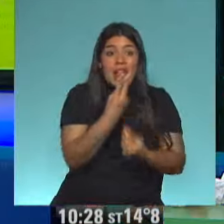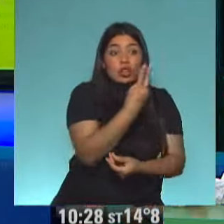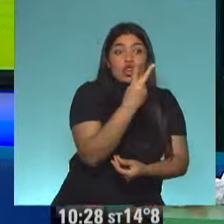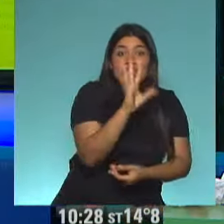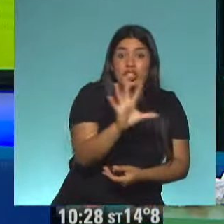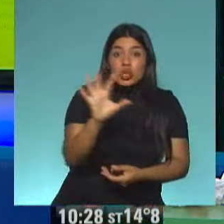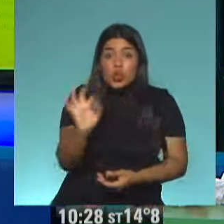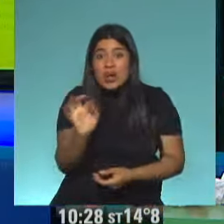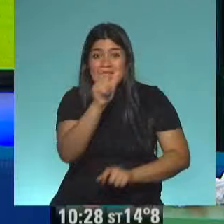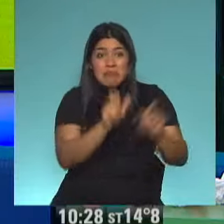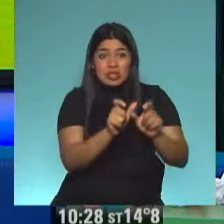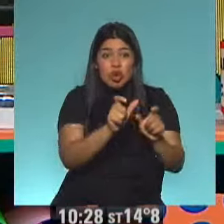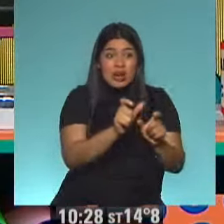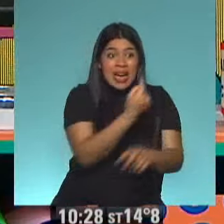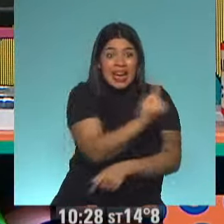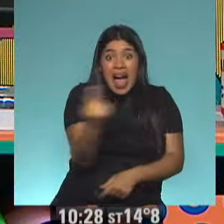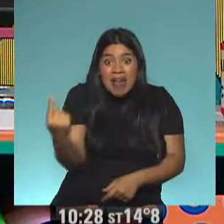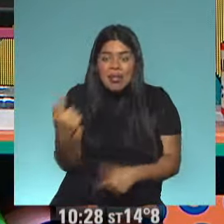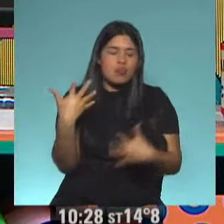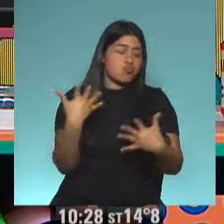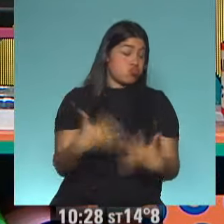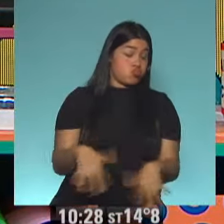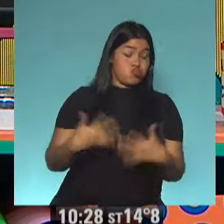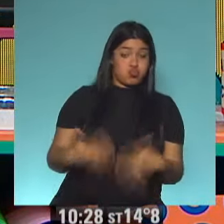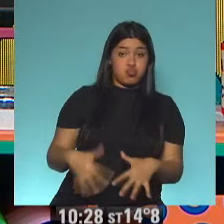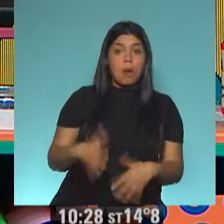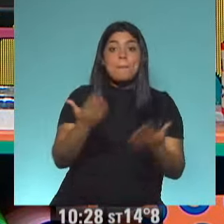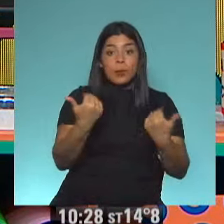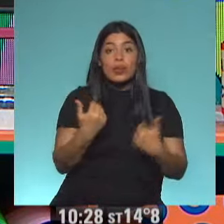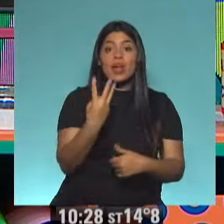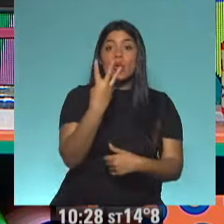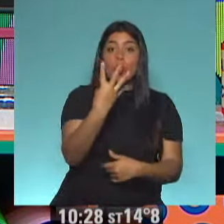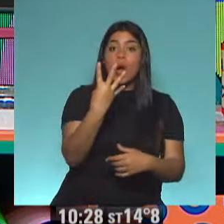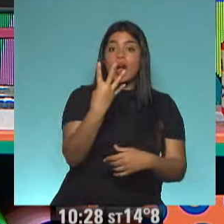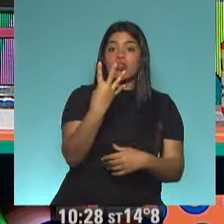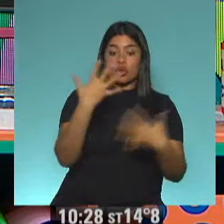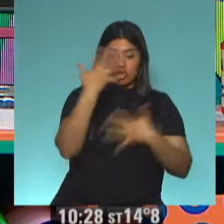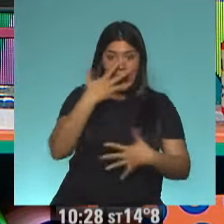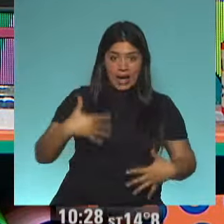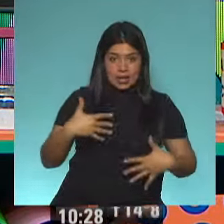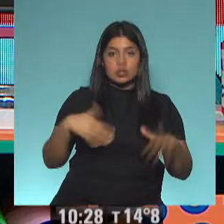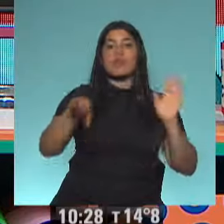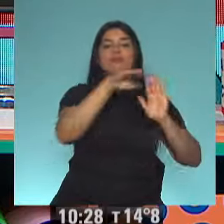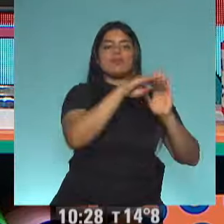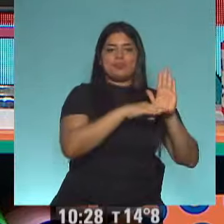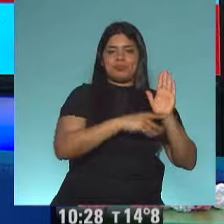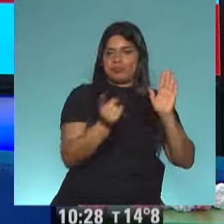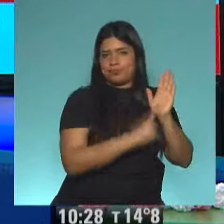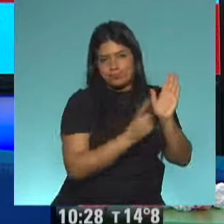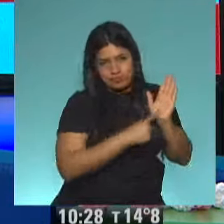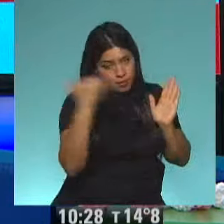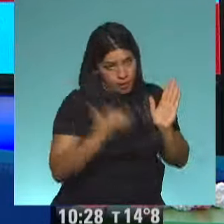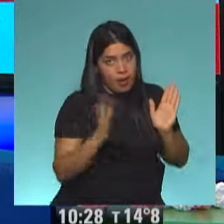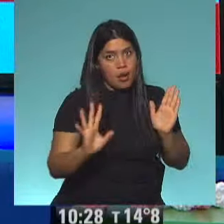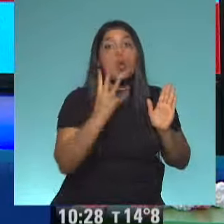Un montón. ¿Todos vestidos así? Bueno, puede haber 4 trajes de fantasía, como el reglamento sería, reglamento. ¿No? 4 trajes de fantasía. Pero